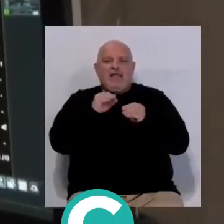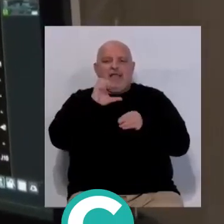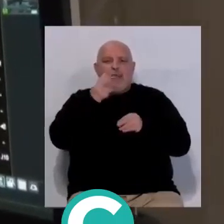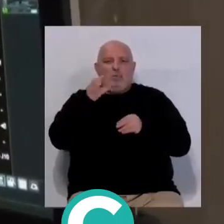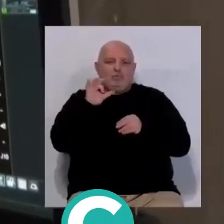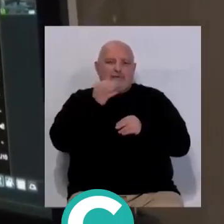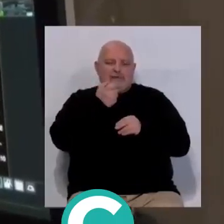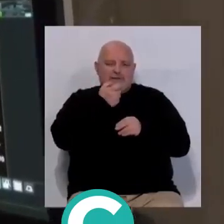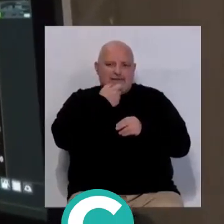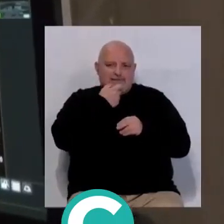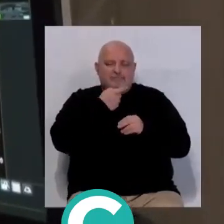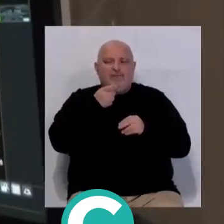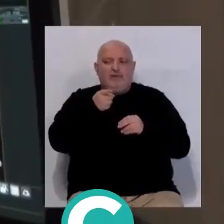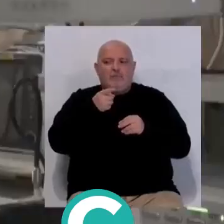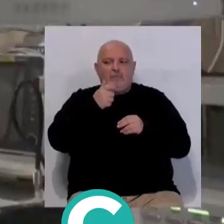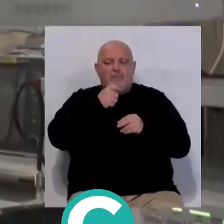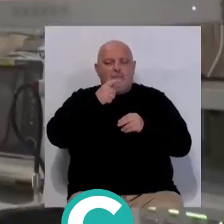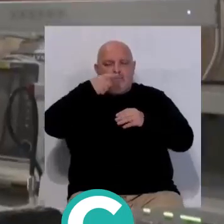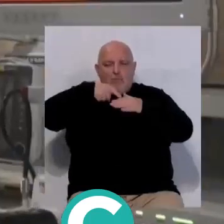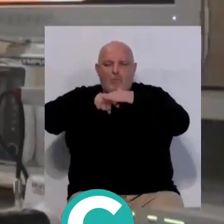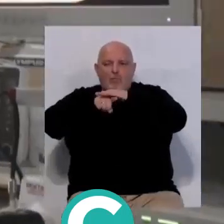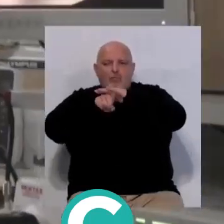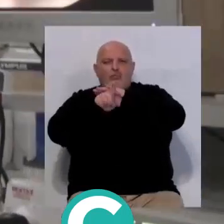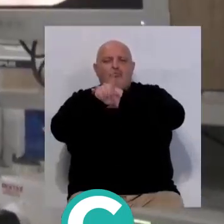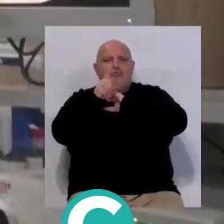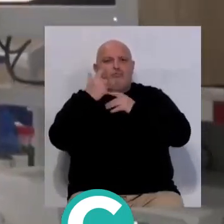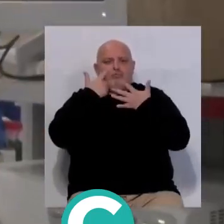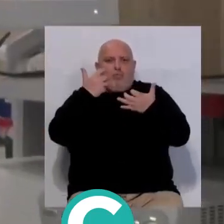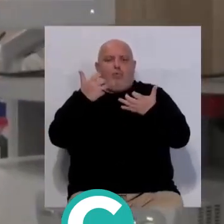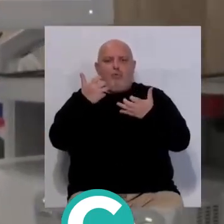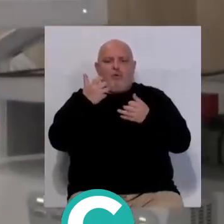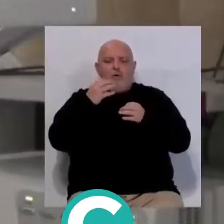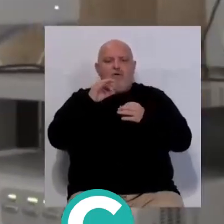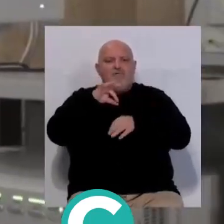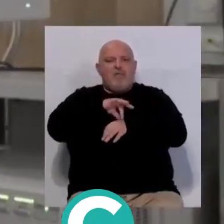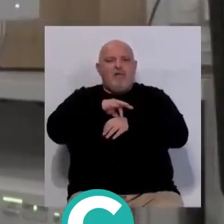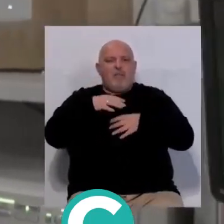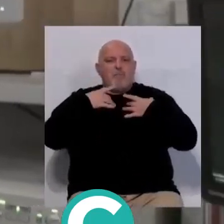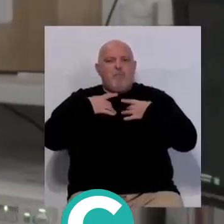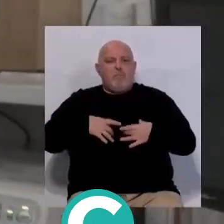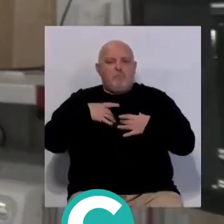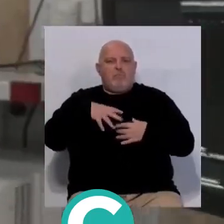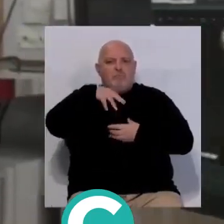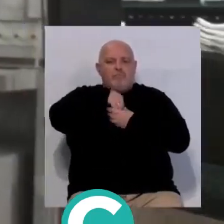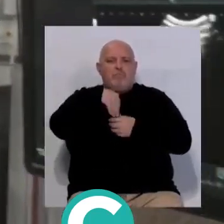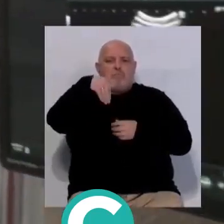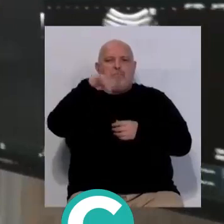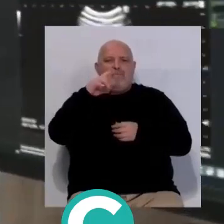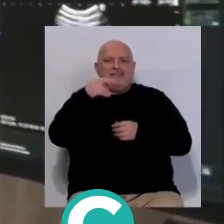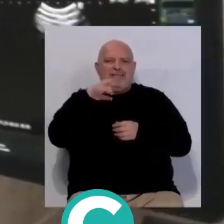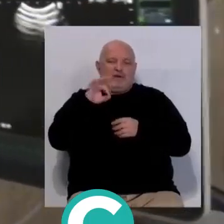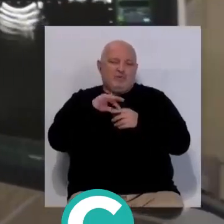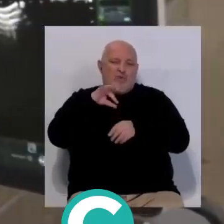EBUS. Una exploración endoscópica que permite diagnosticar determinadas enfermedades pulmonares y del mediastino, especialmente el